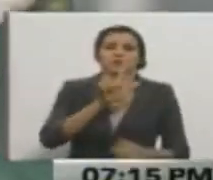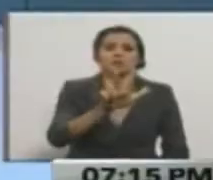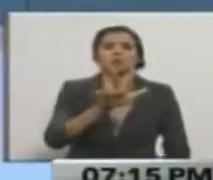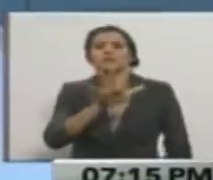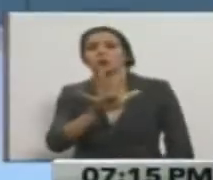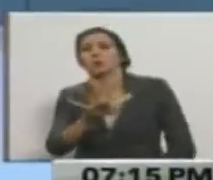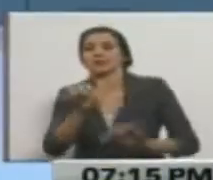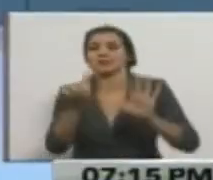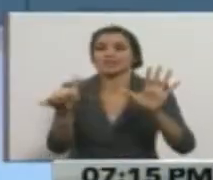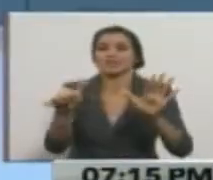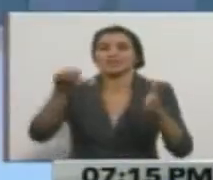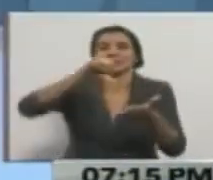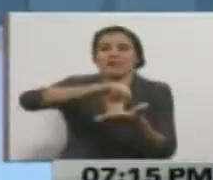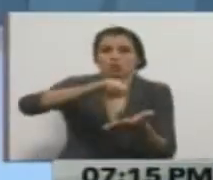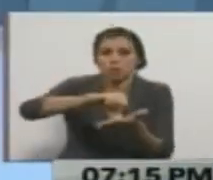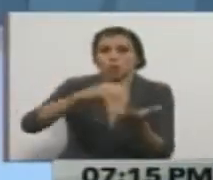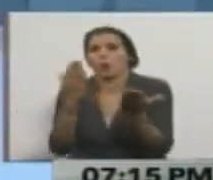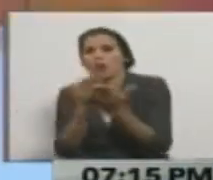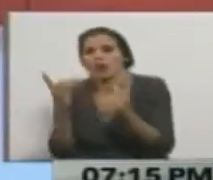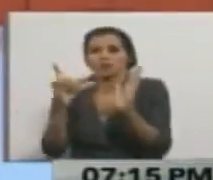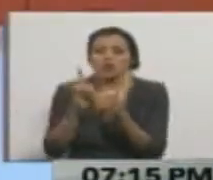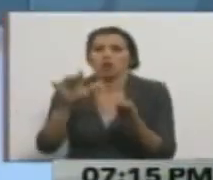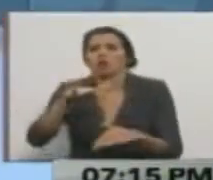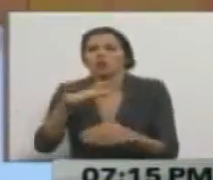1.356 centros ubicados en los